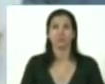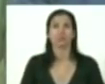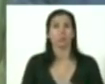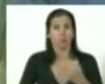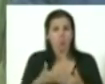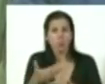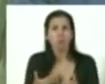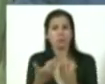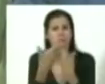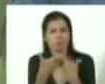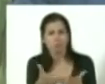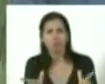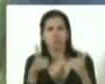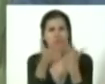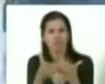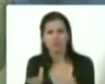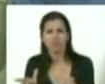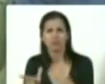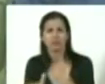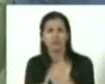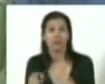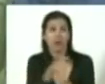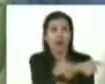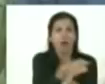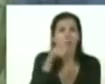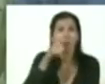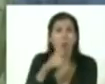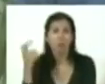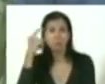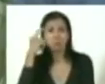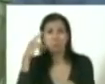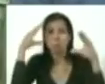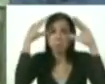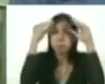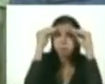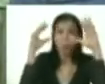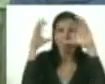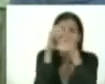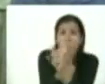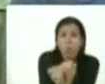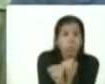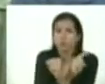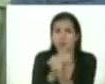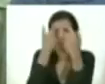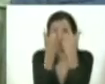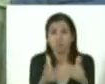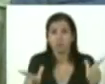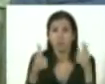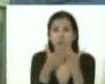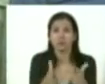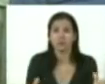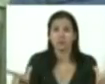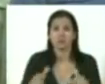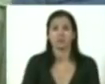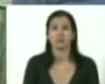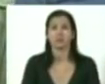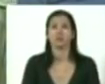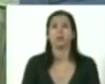liberando de la oscurana al pueblo venezolano con las misiones, las